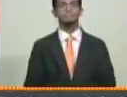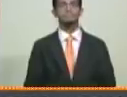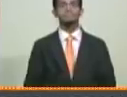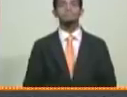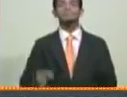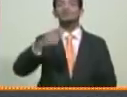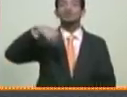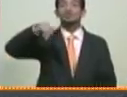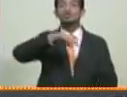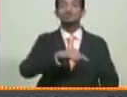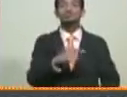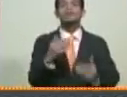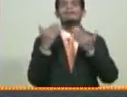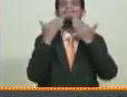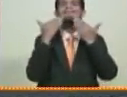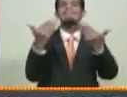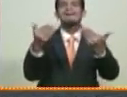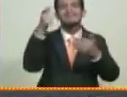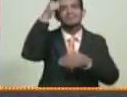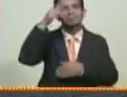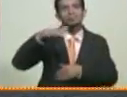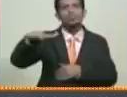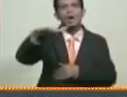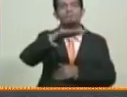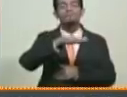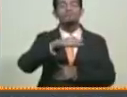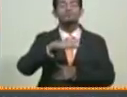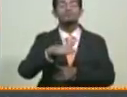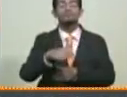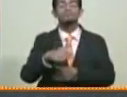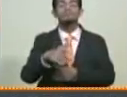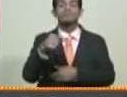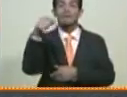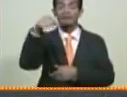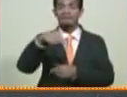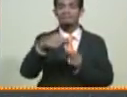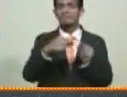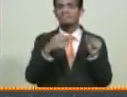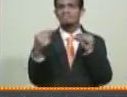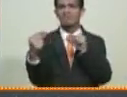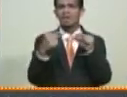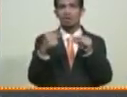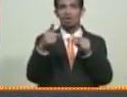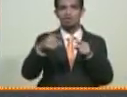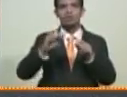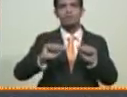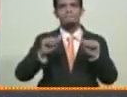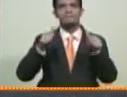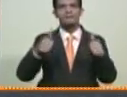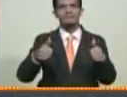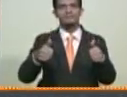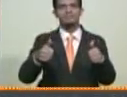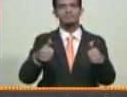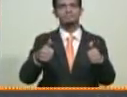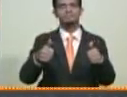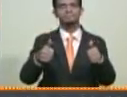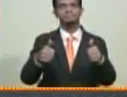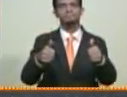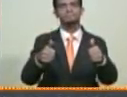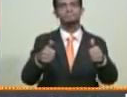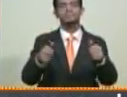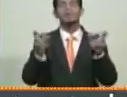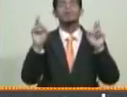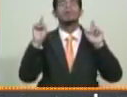las gracias a nuestro pueblo. Se abre un gran espacio de diálogo nacional,